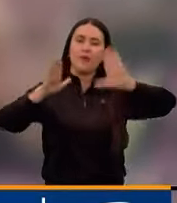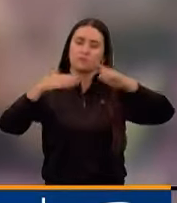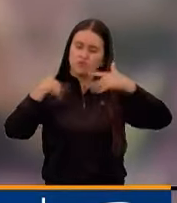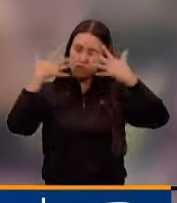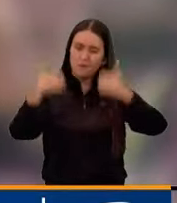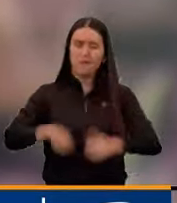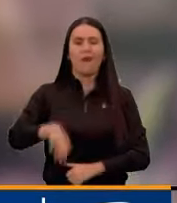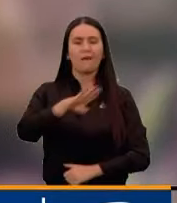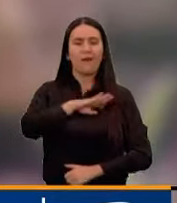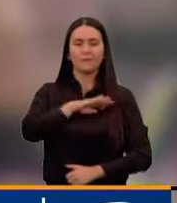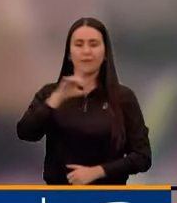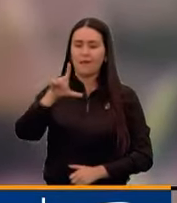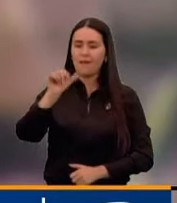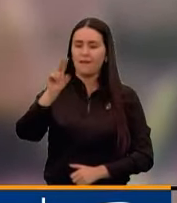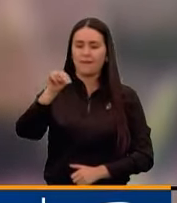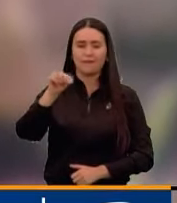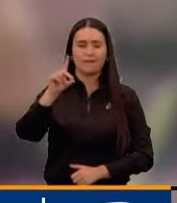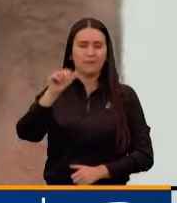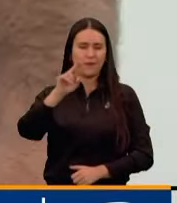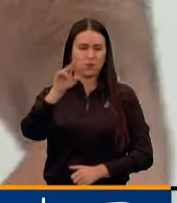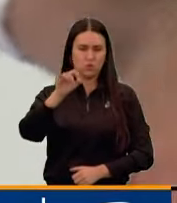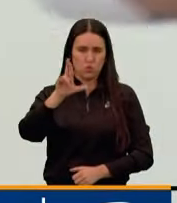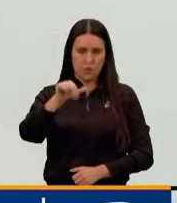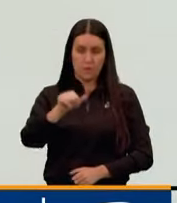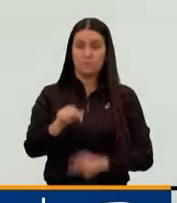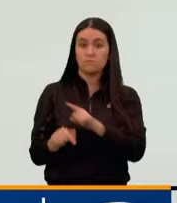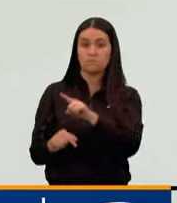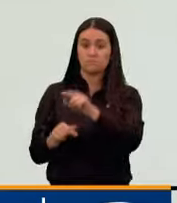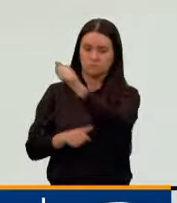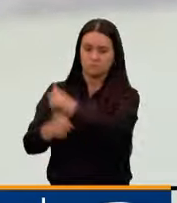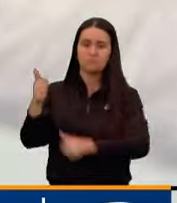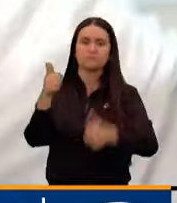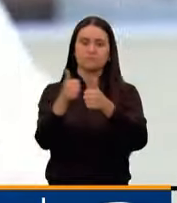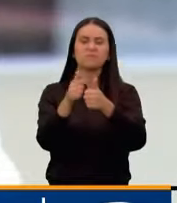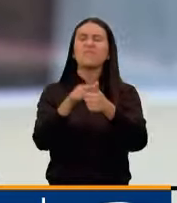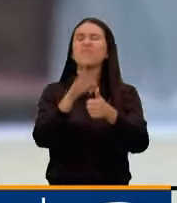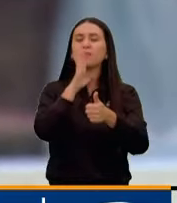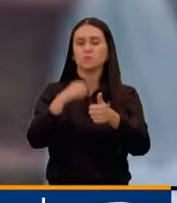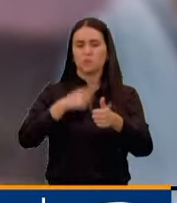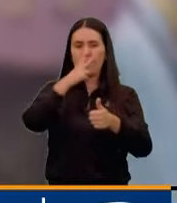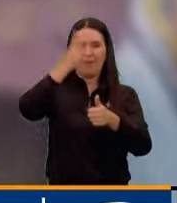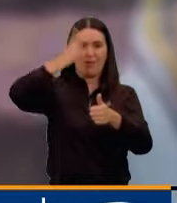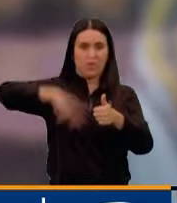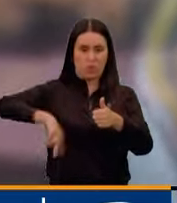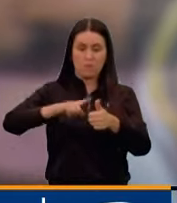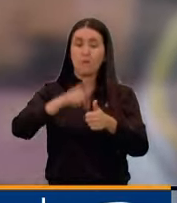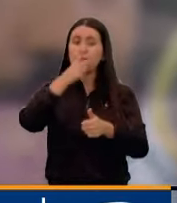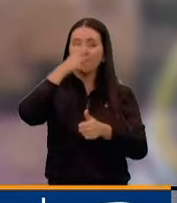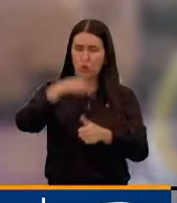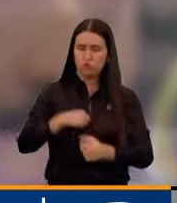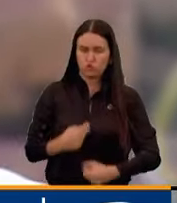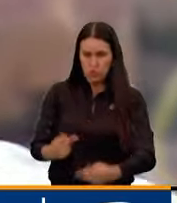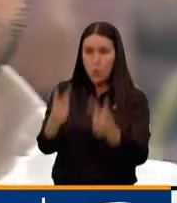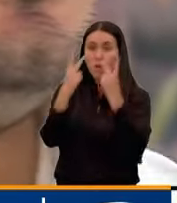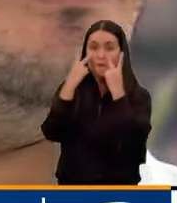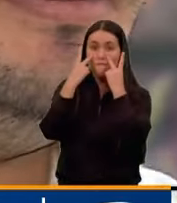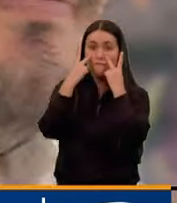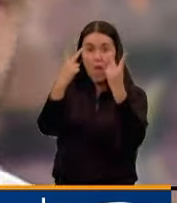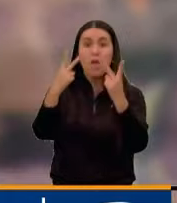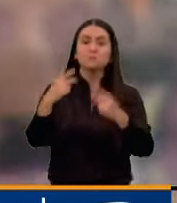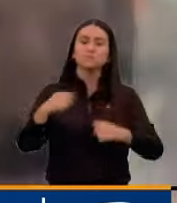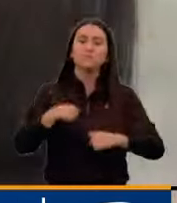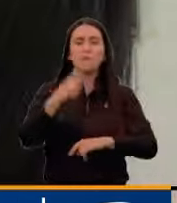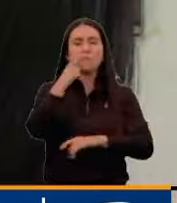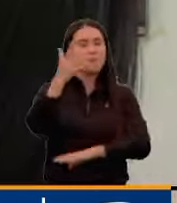Landázuri, Santander. Este hecho marcó la vida de Jefferson Mario Suárez, su hijo, quien estuvo presente en el evento donde el bloque